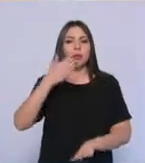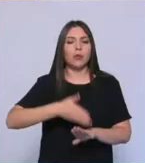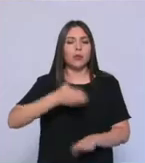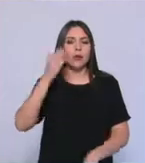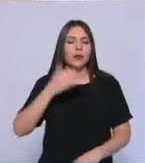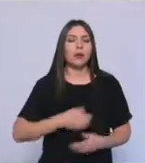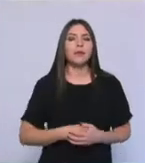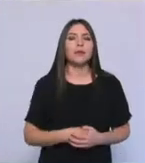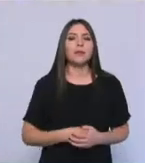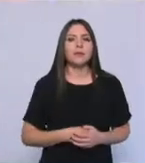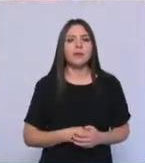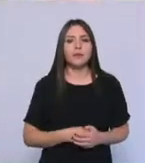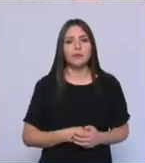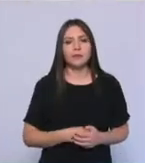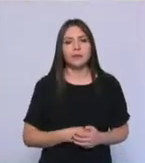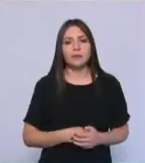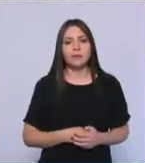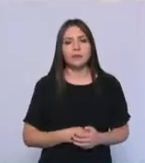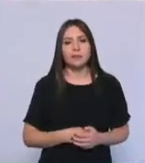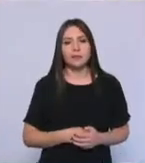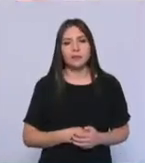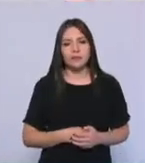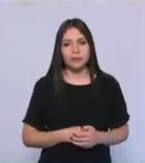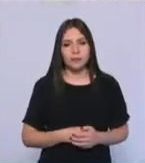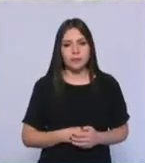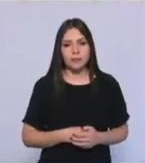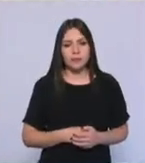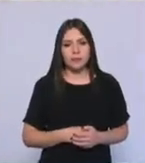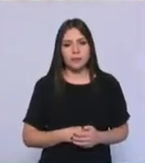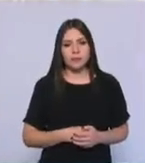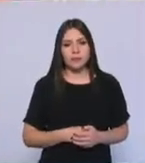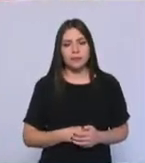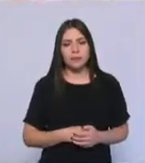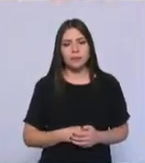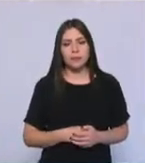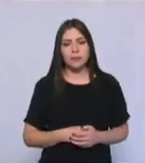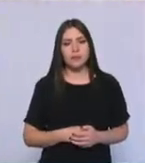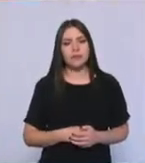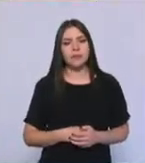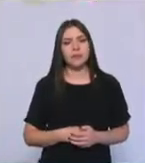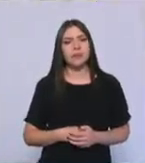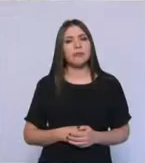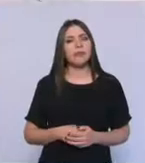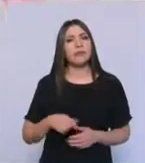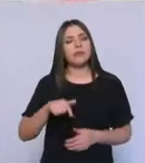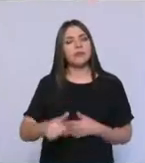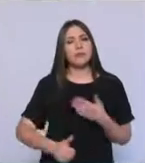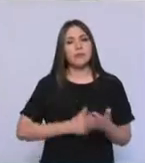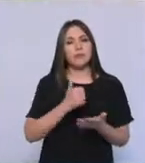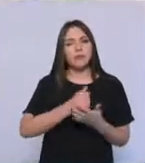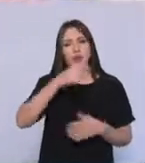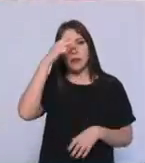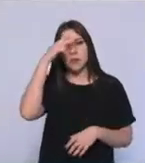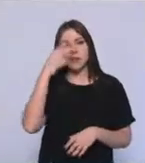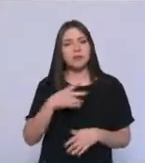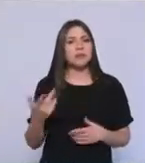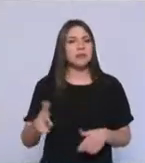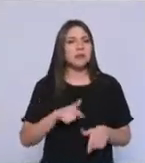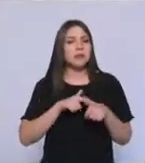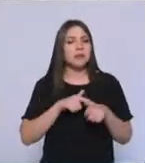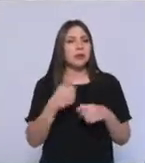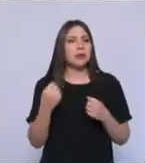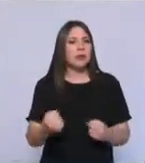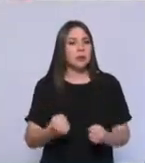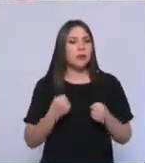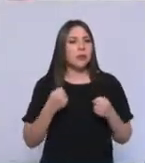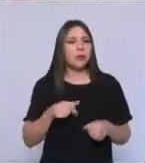de justicia cívica. Consejero, desgraciadamente está muy arraigado en el imaginario popular de la Ciudad de México el piropear a mujeres